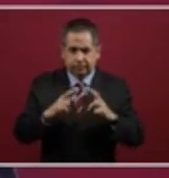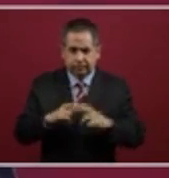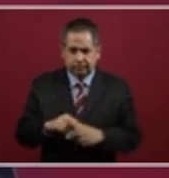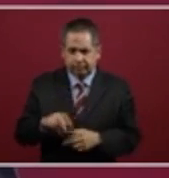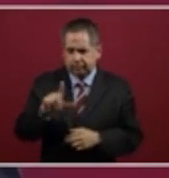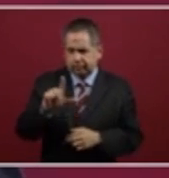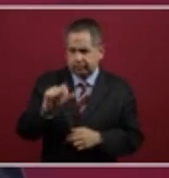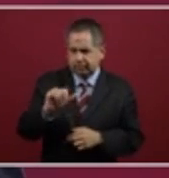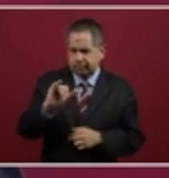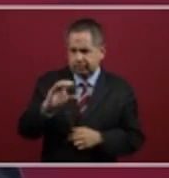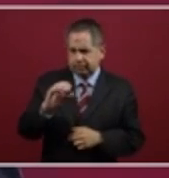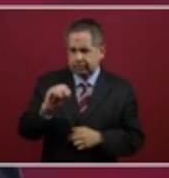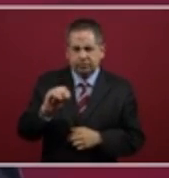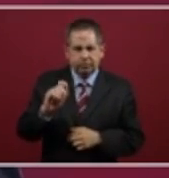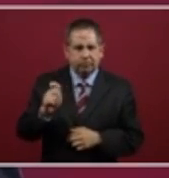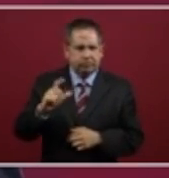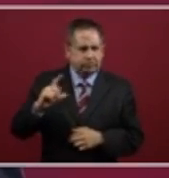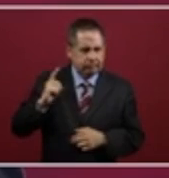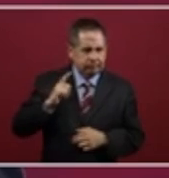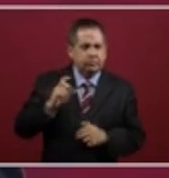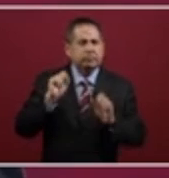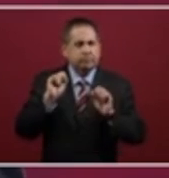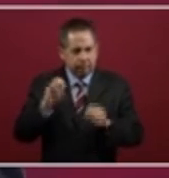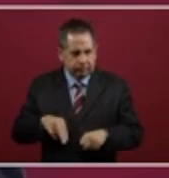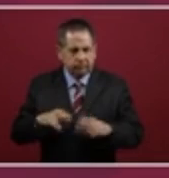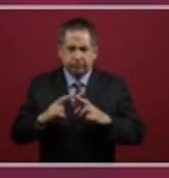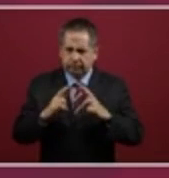pero tolerantes.